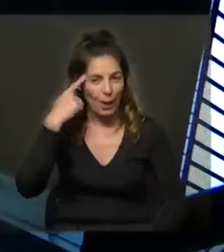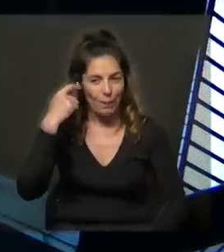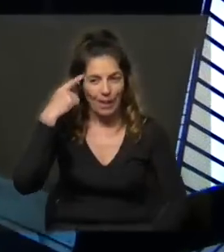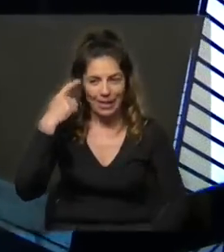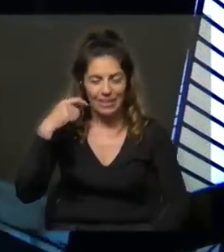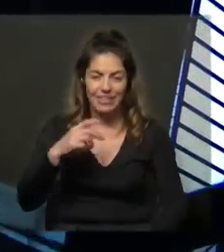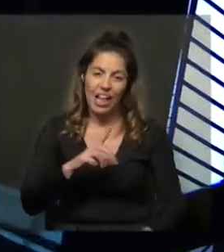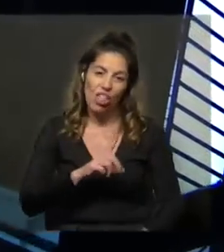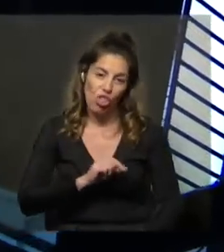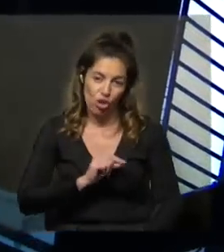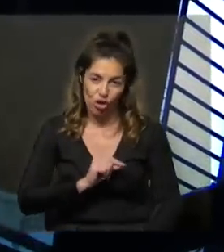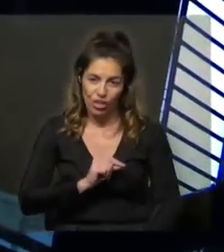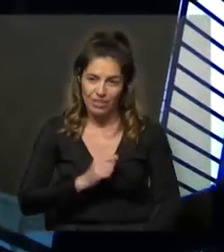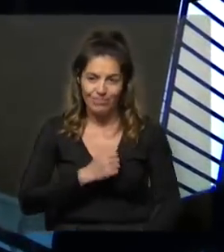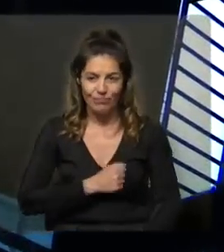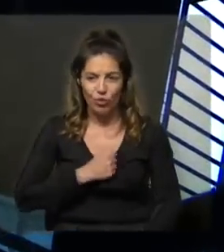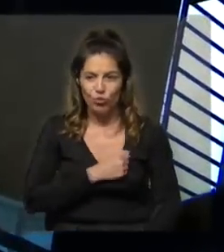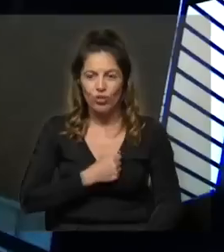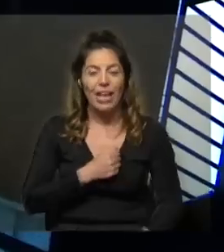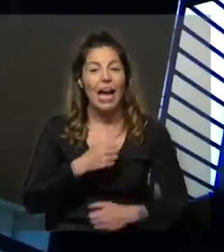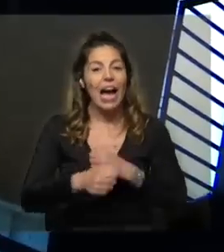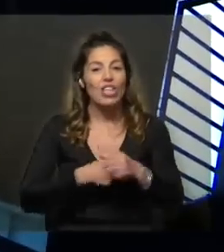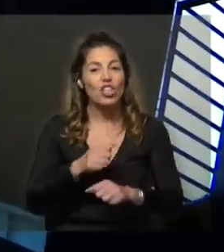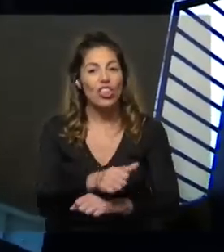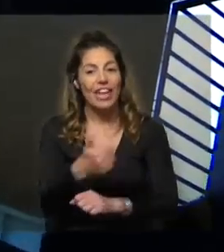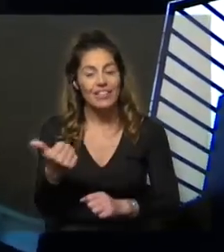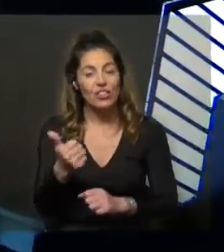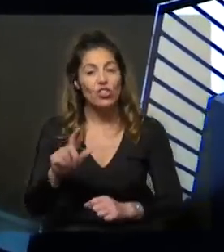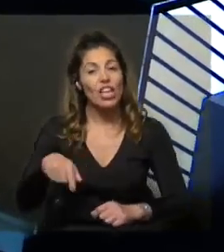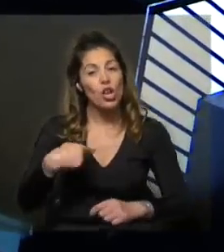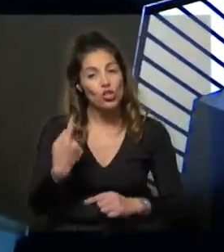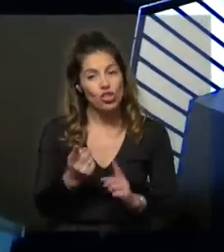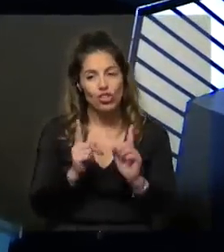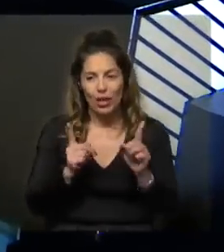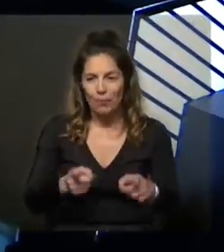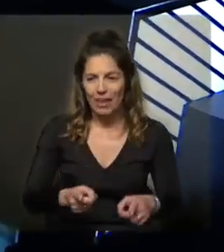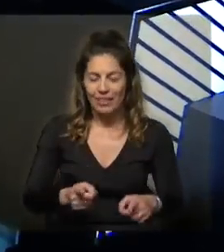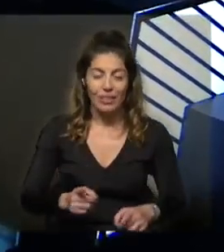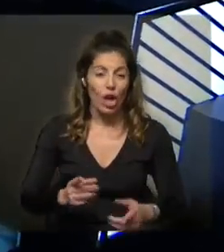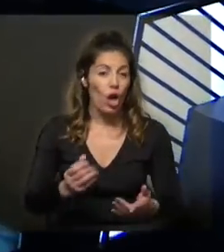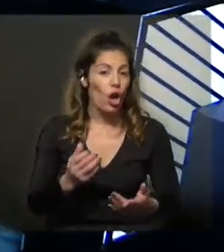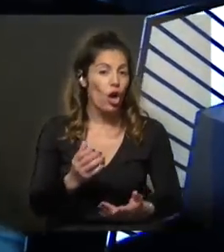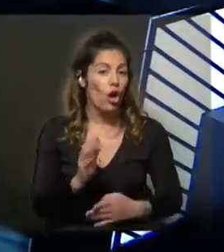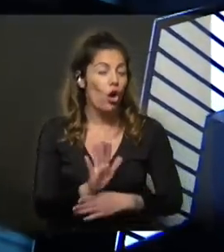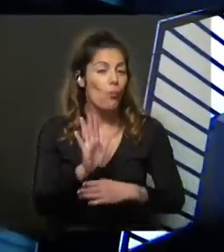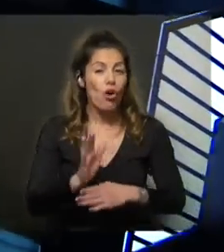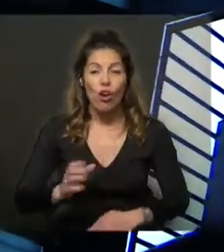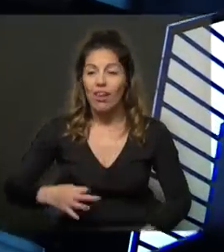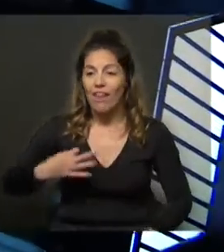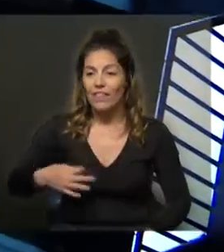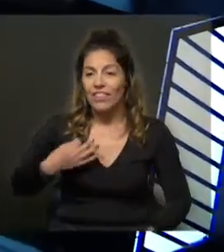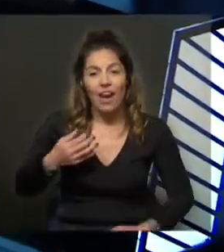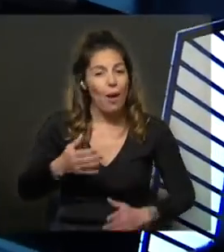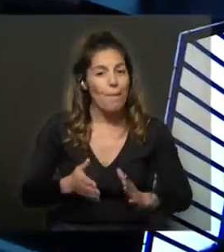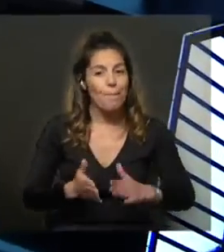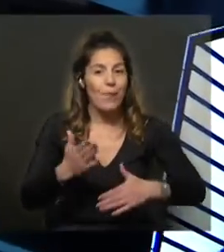dolores años de éxitos y de los otros como la vida pasó pasa